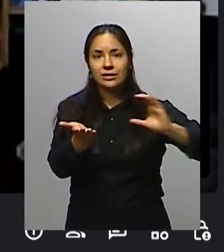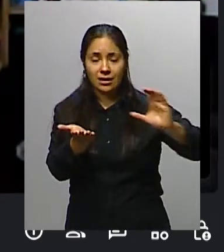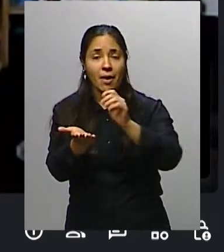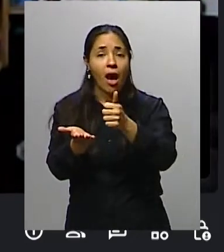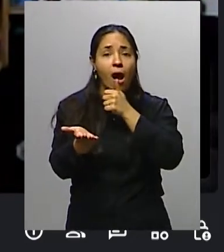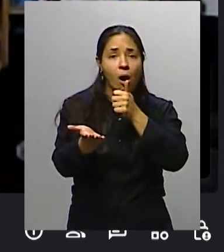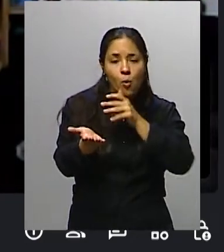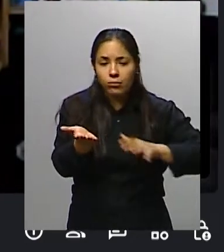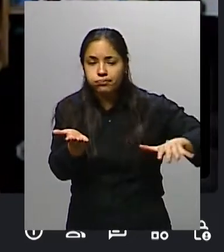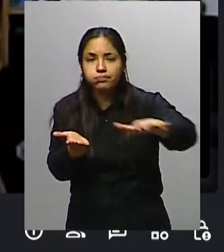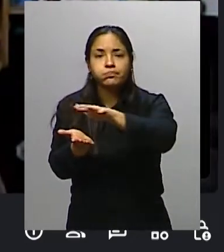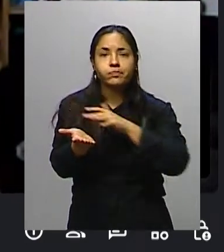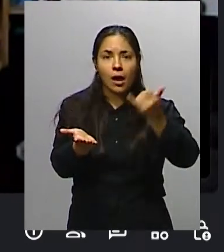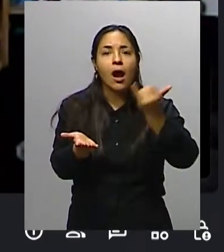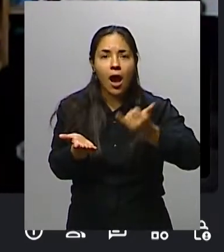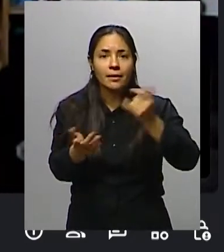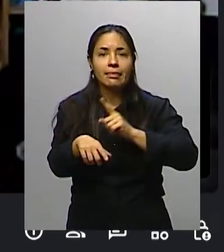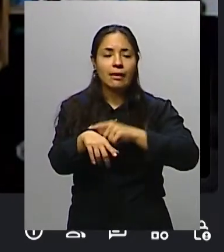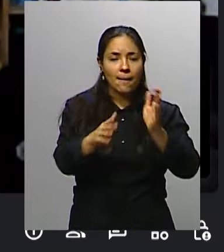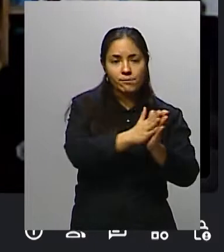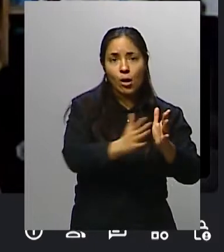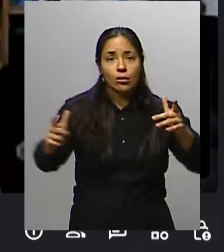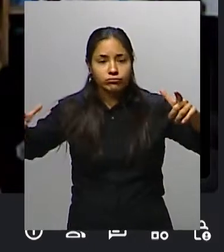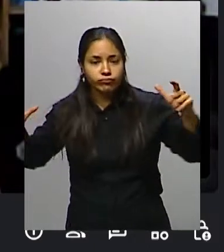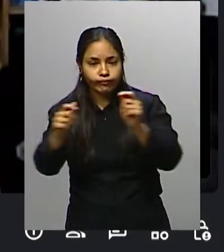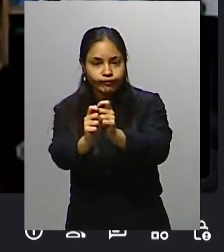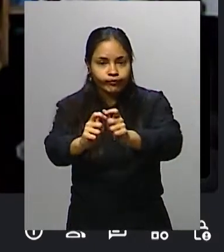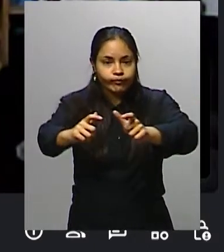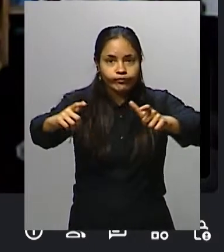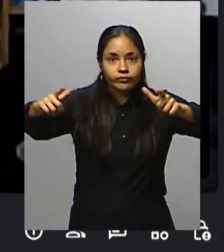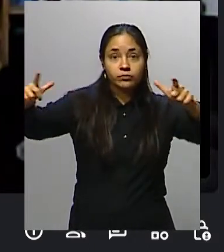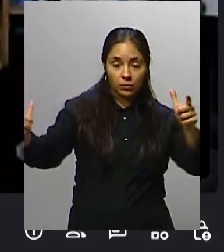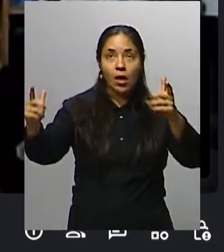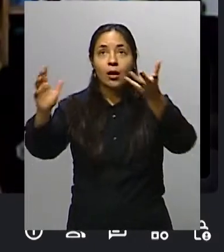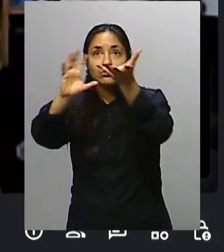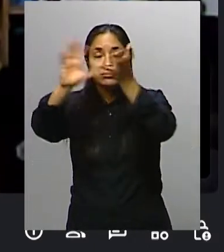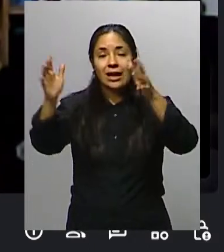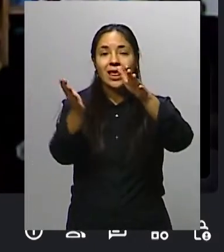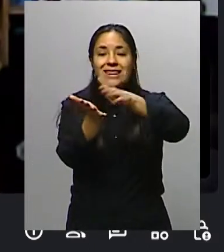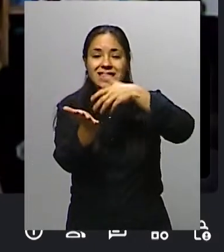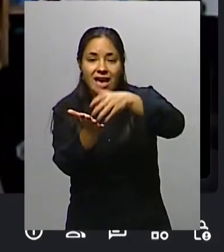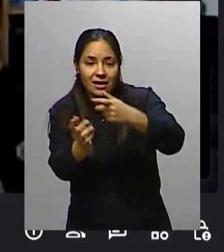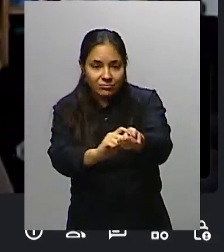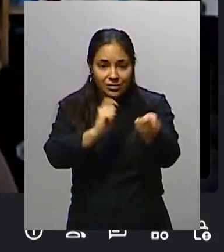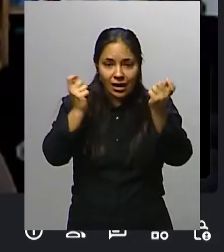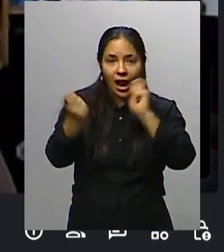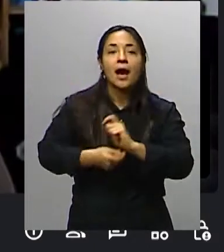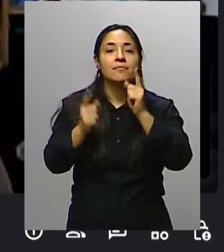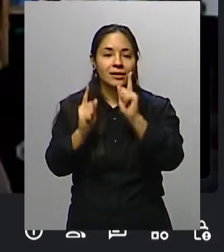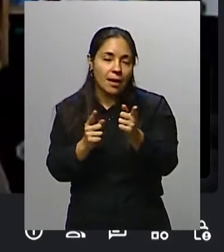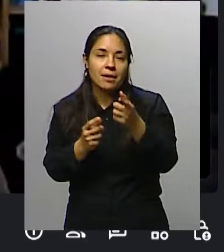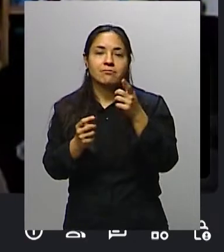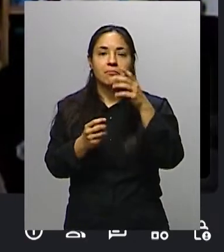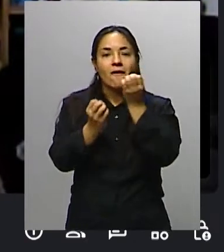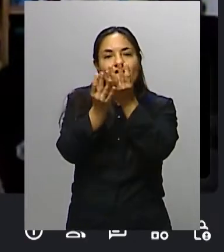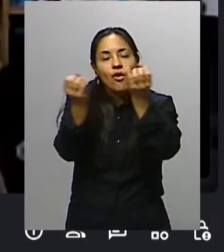de agua en un tiempo determinado, produce cambios en el suelo y en la biodiversidad,